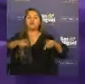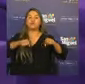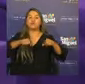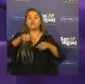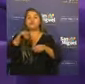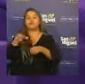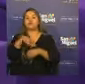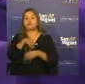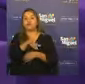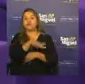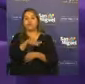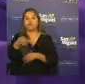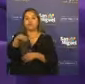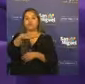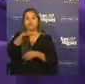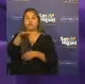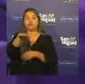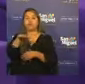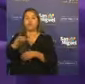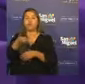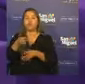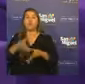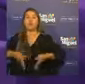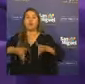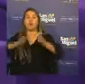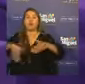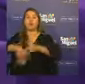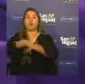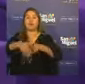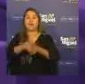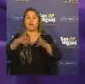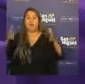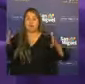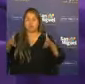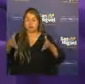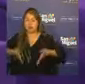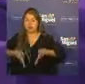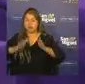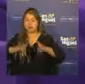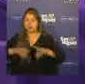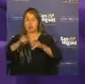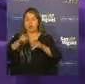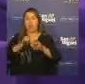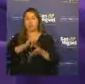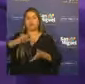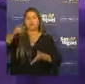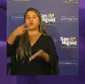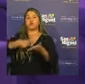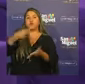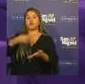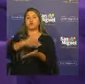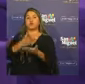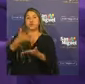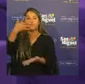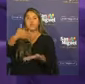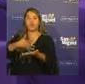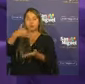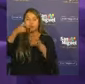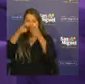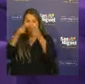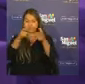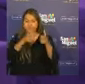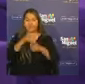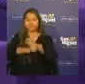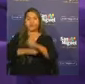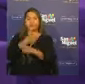que andan por las calles de la Gran Avenida. Desde ahí aumentamos de 2.000 a 5.000 las fiscalizaciones del